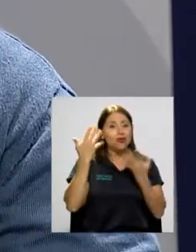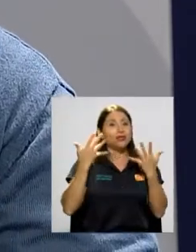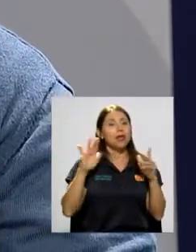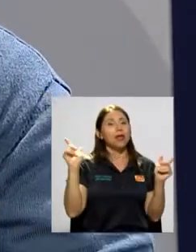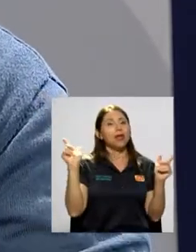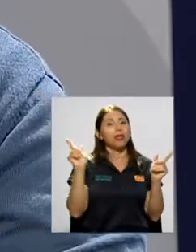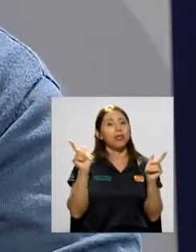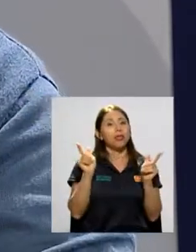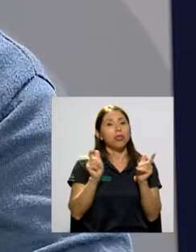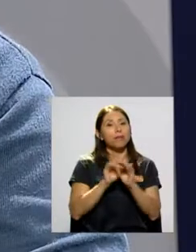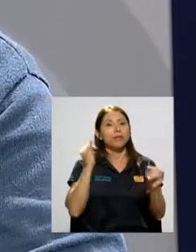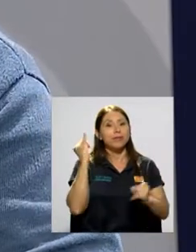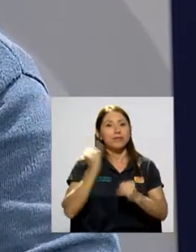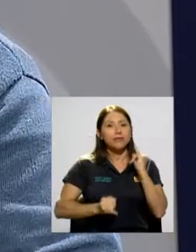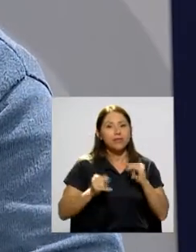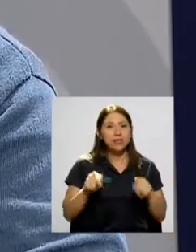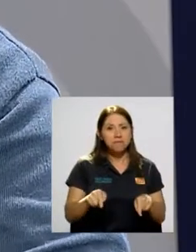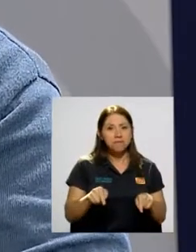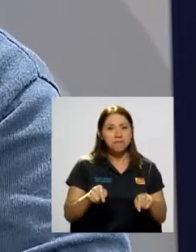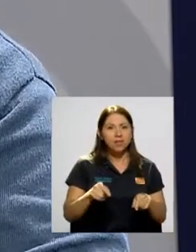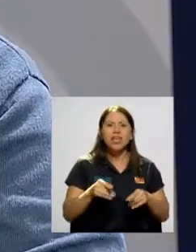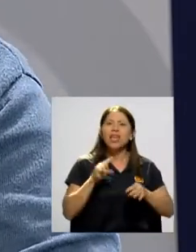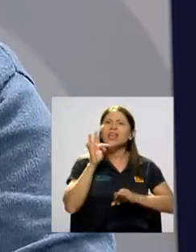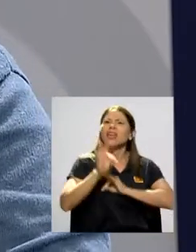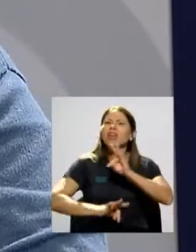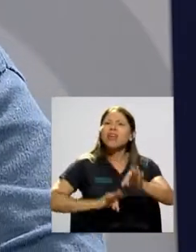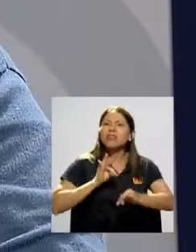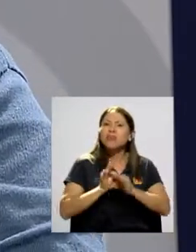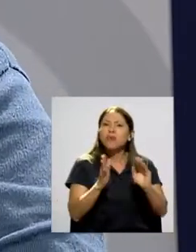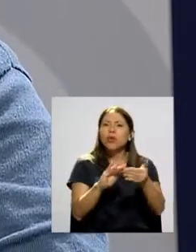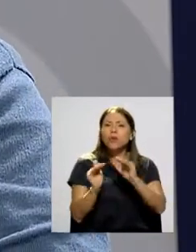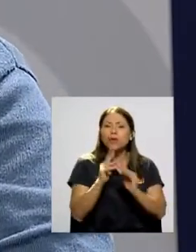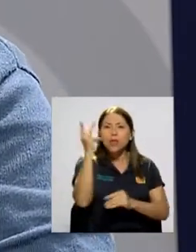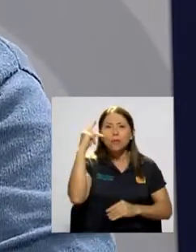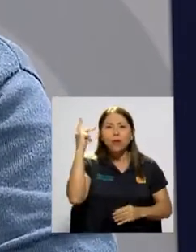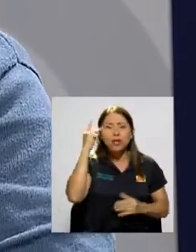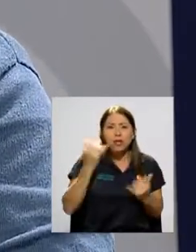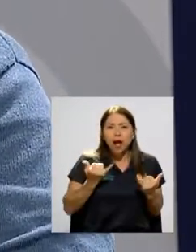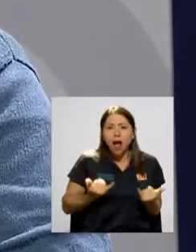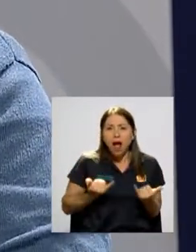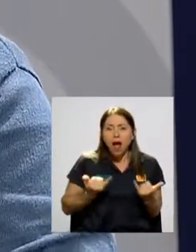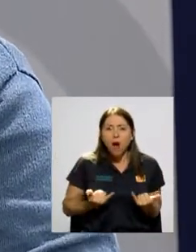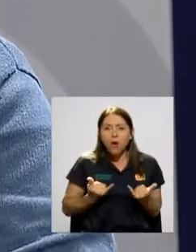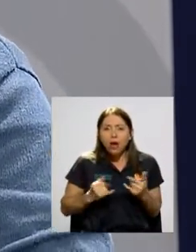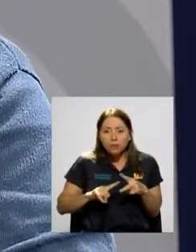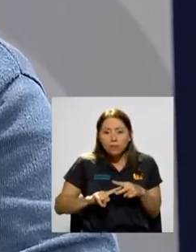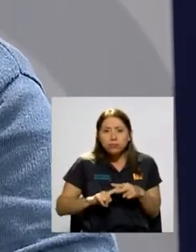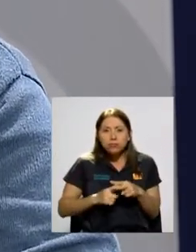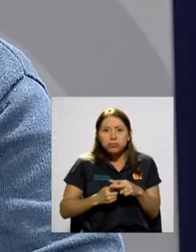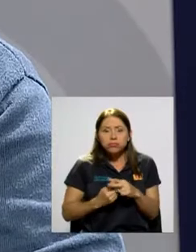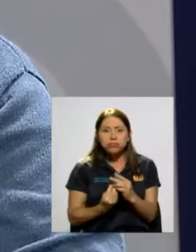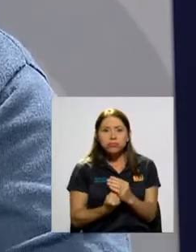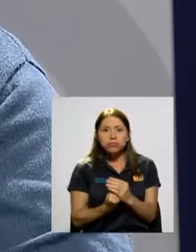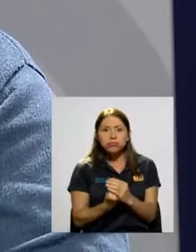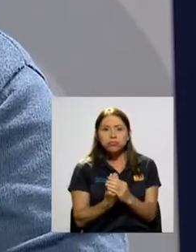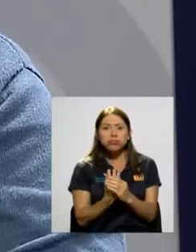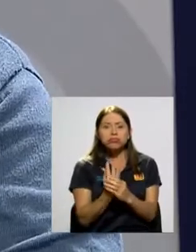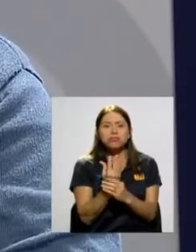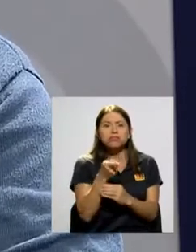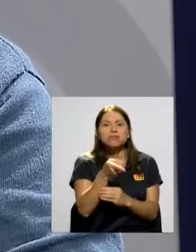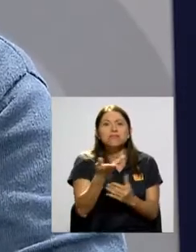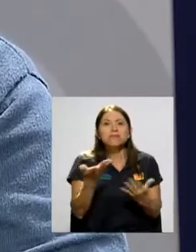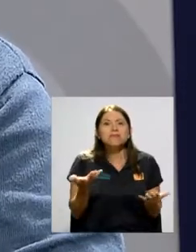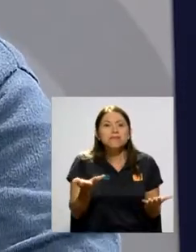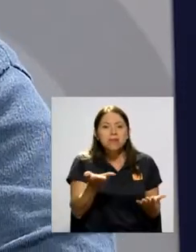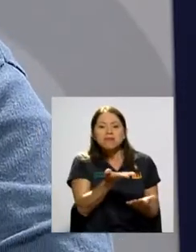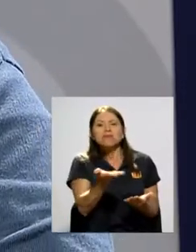fin. ¿Qué tipo de comunidad política es la que se está naciendo o la que se está configurando? Eso es lo